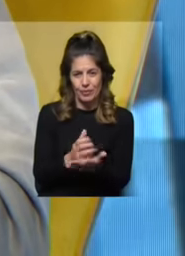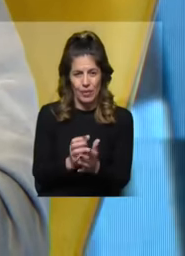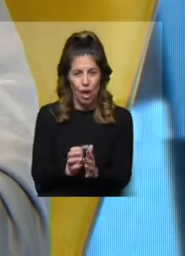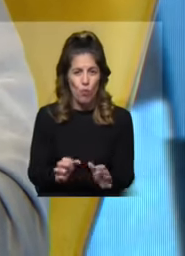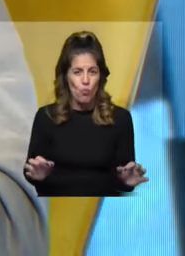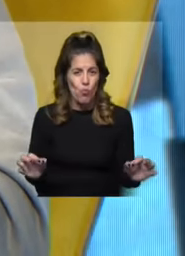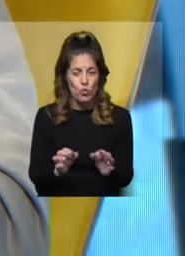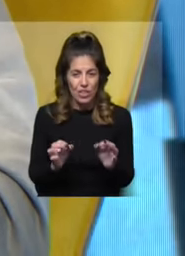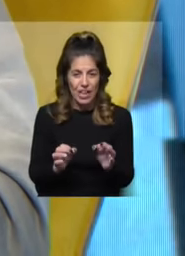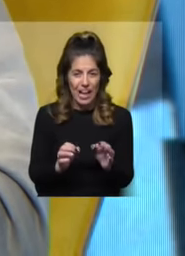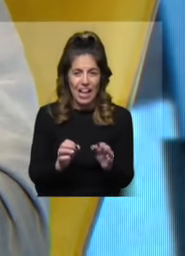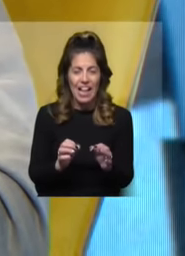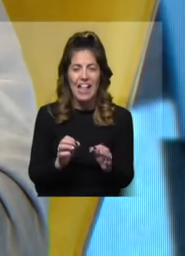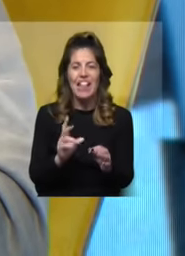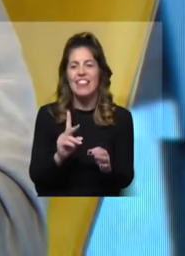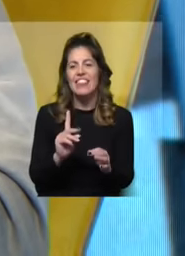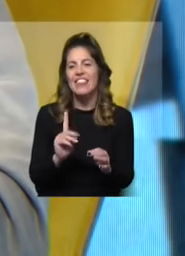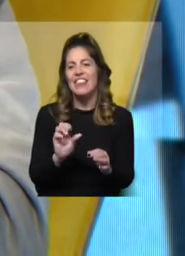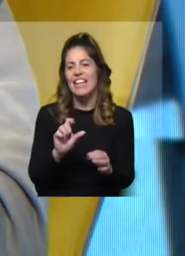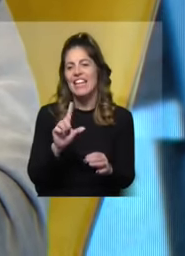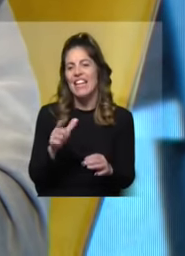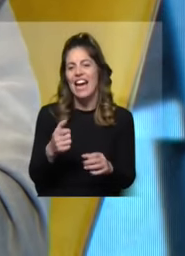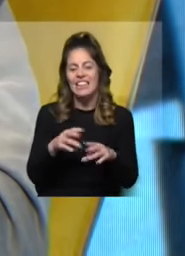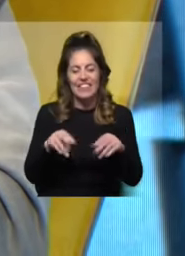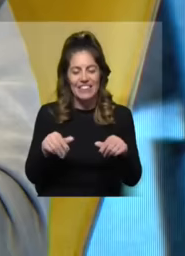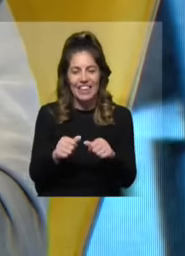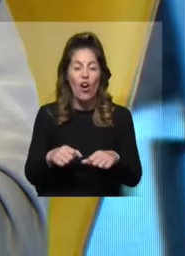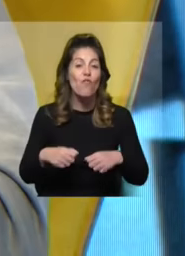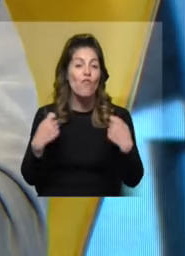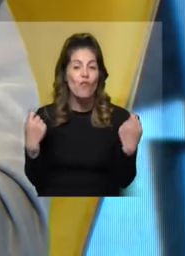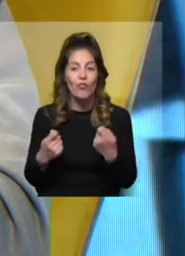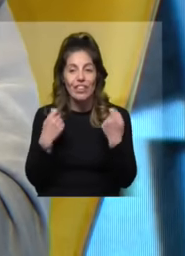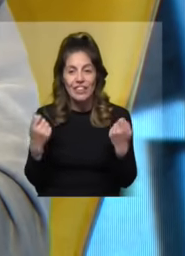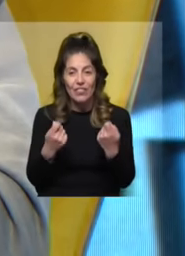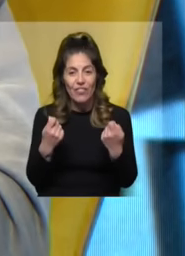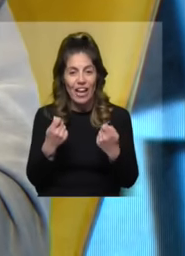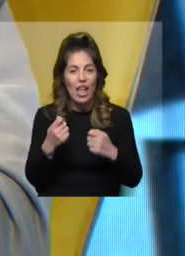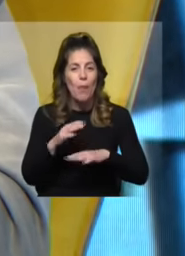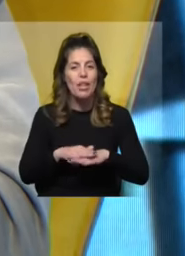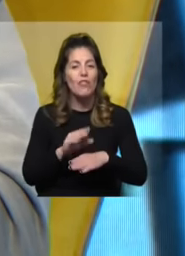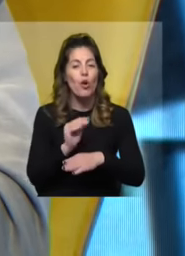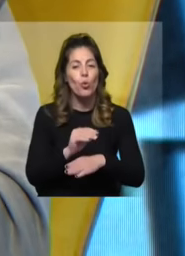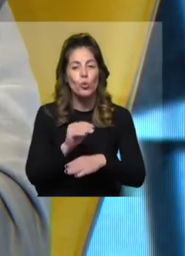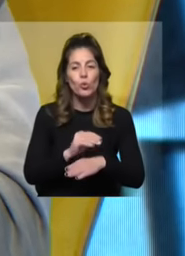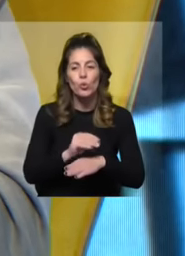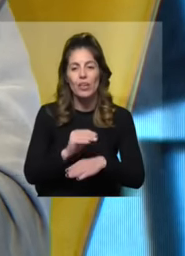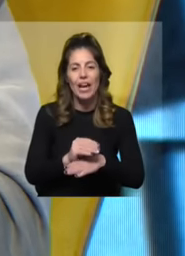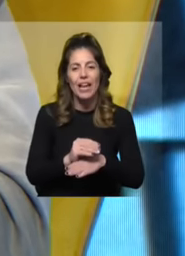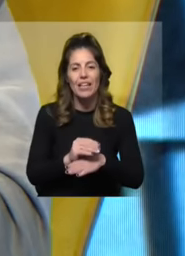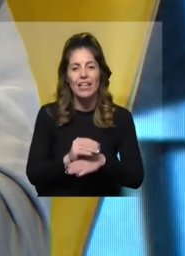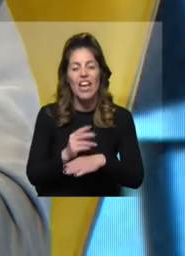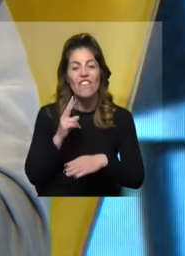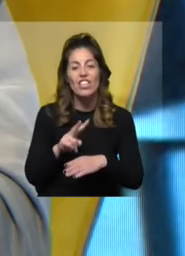Tierra, me lo describen así, un festival y una plataforma cultural de efecto multiplicador y visión de triple